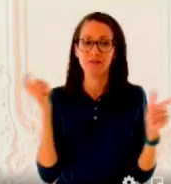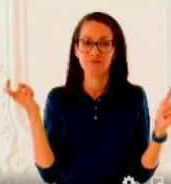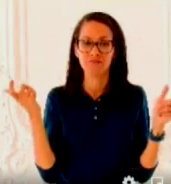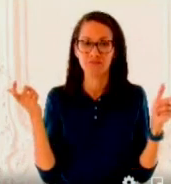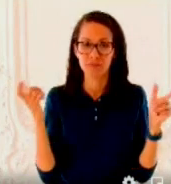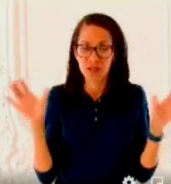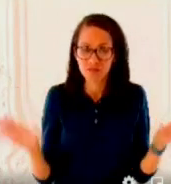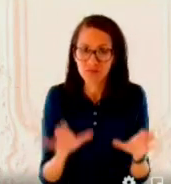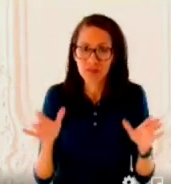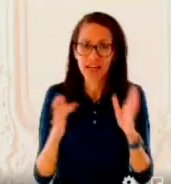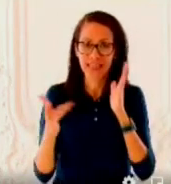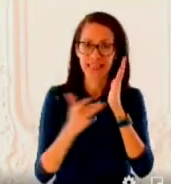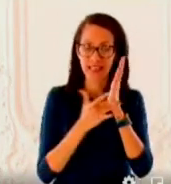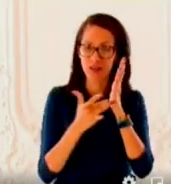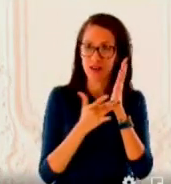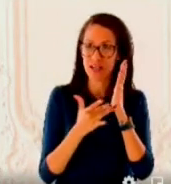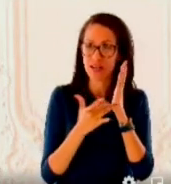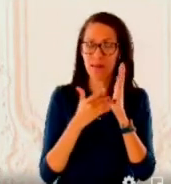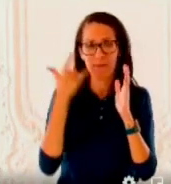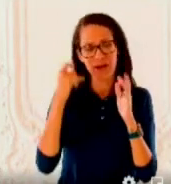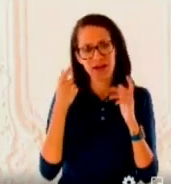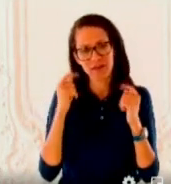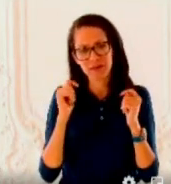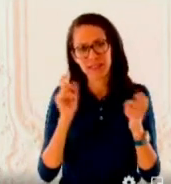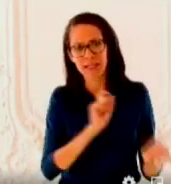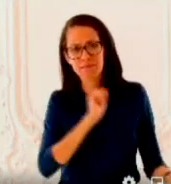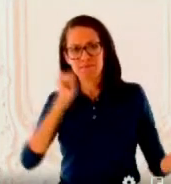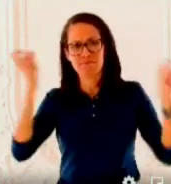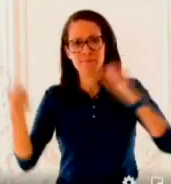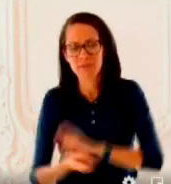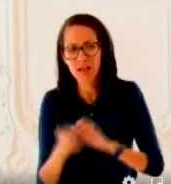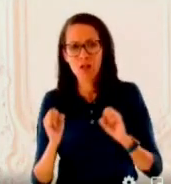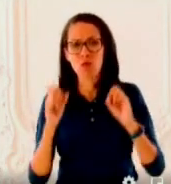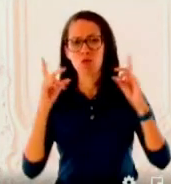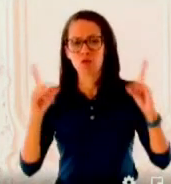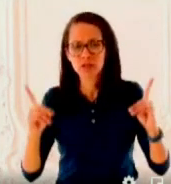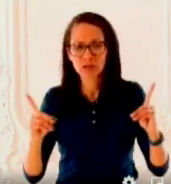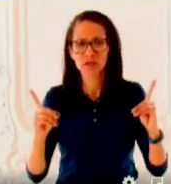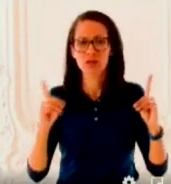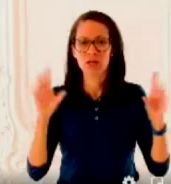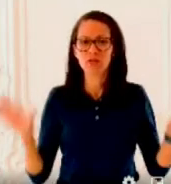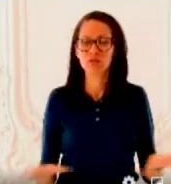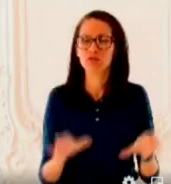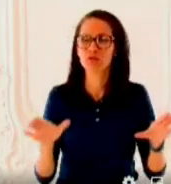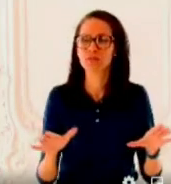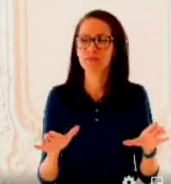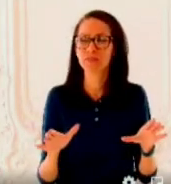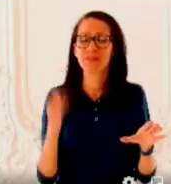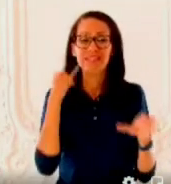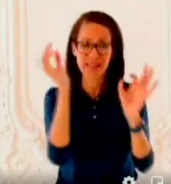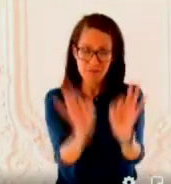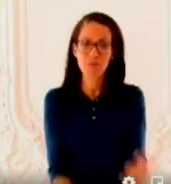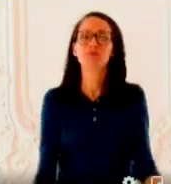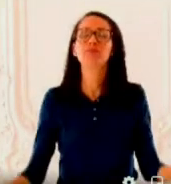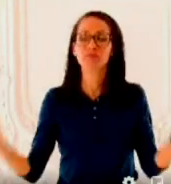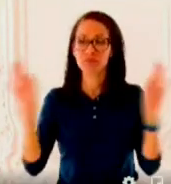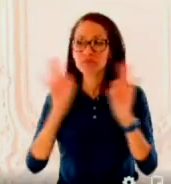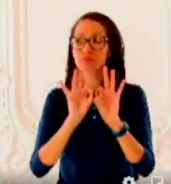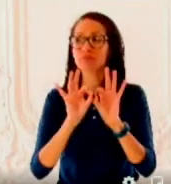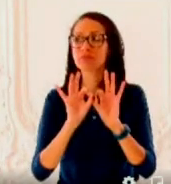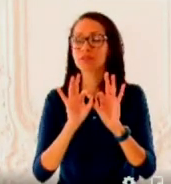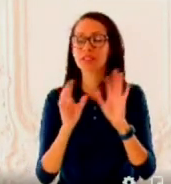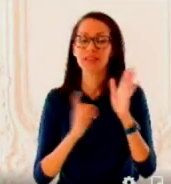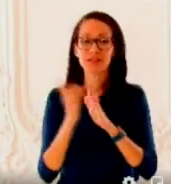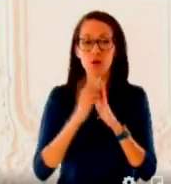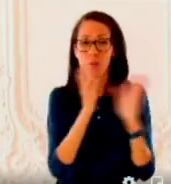que tenemos existente para lograr innovación, educación y ejecución. Y va a ser bien importante que desarrollemos un plan